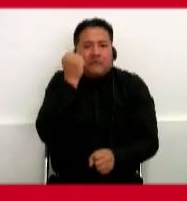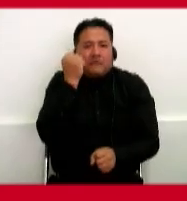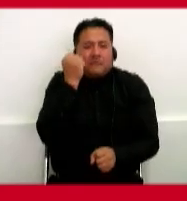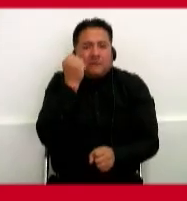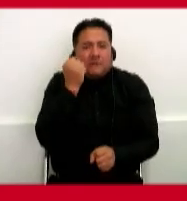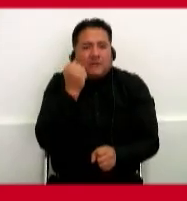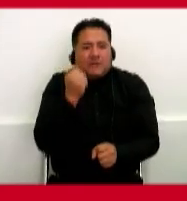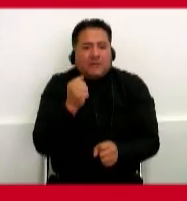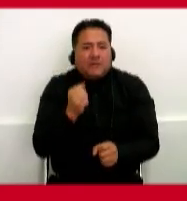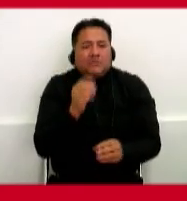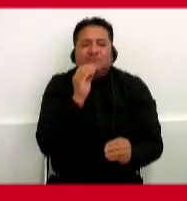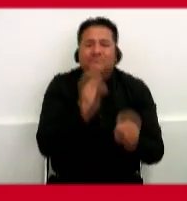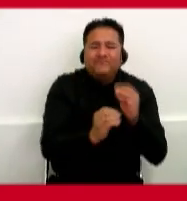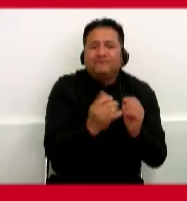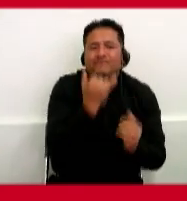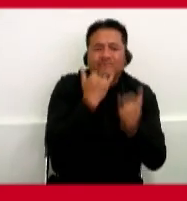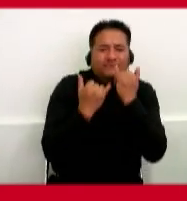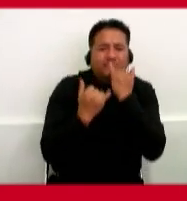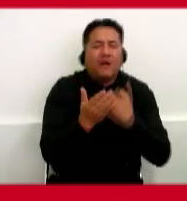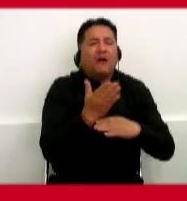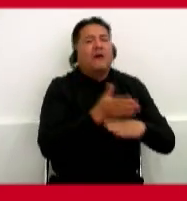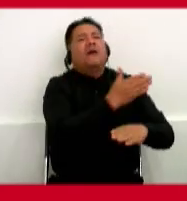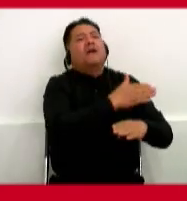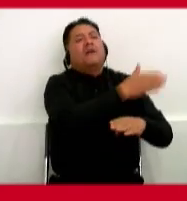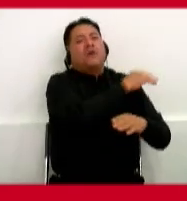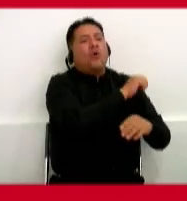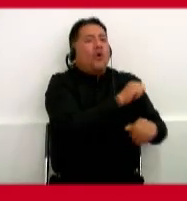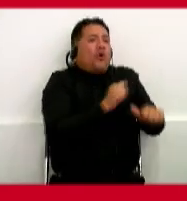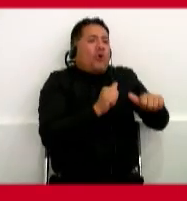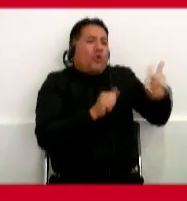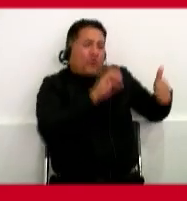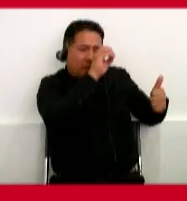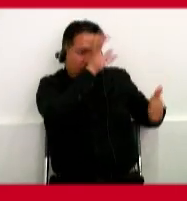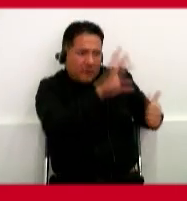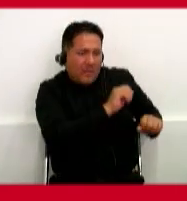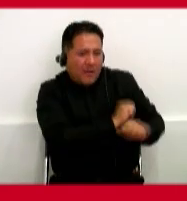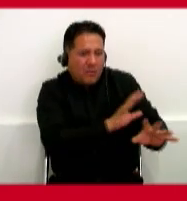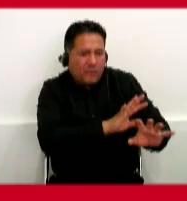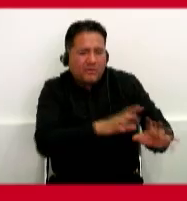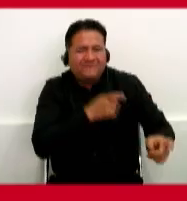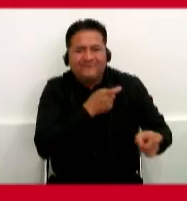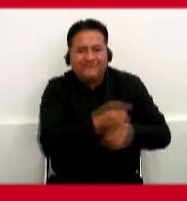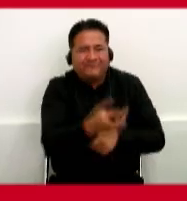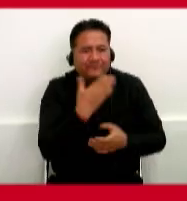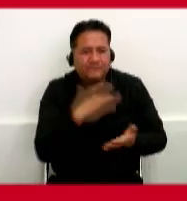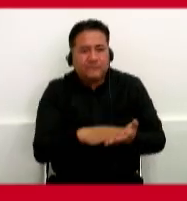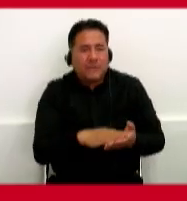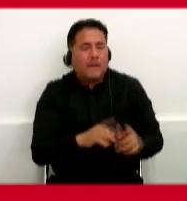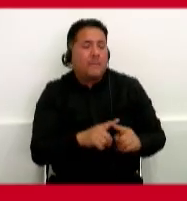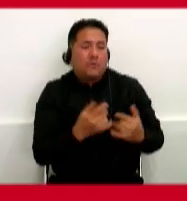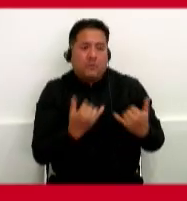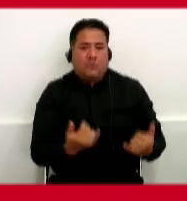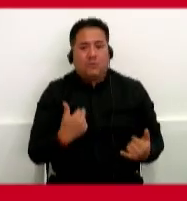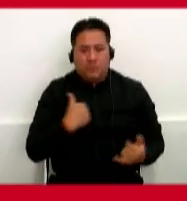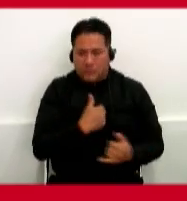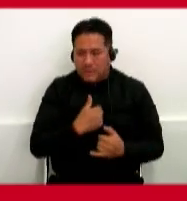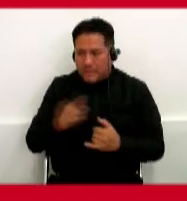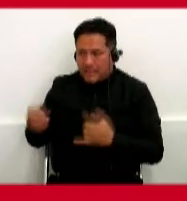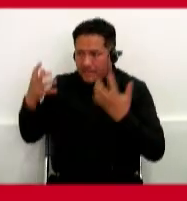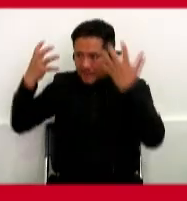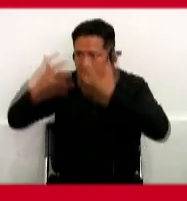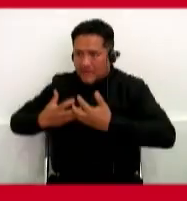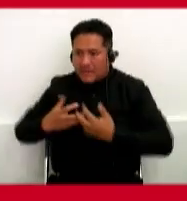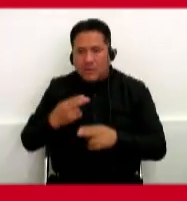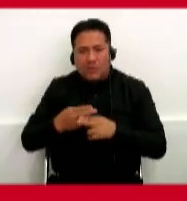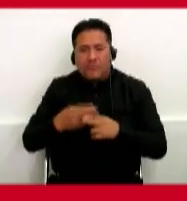rentable. Pero creo que lo más importante con el desarrollo de estos proyectos es que en Volcan